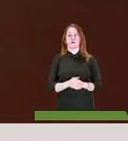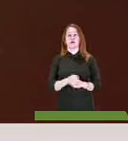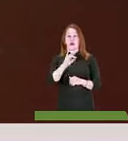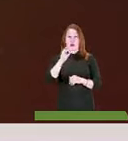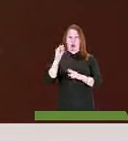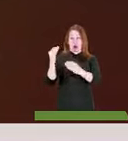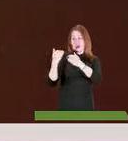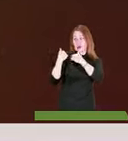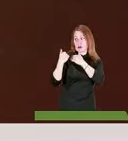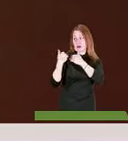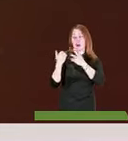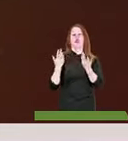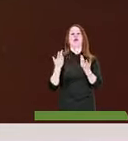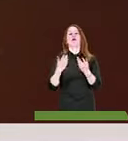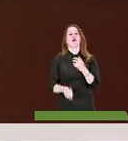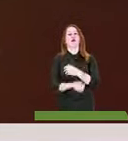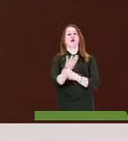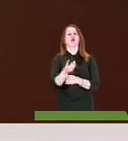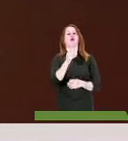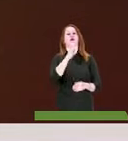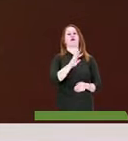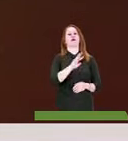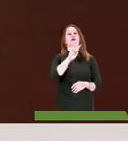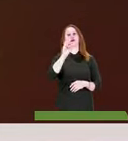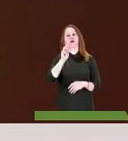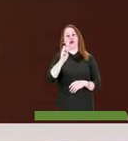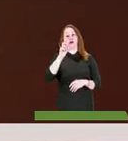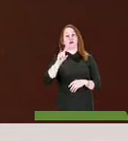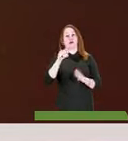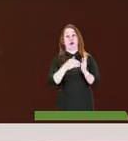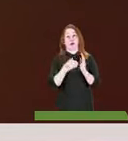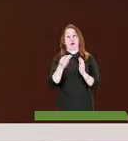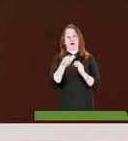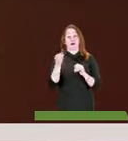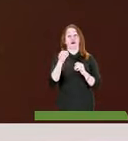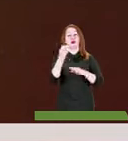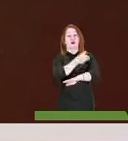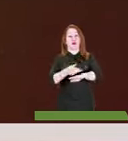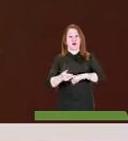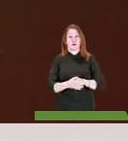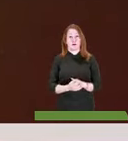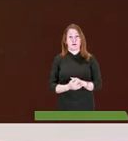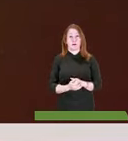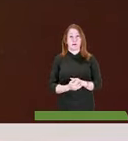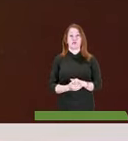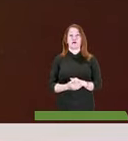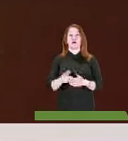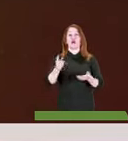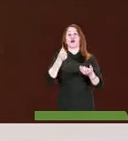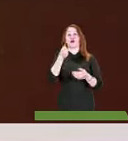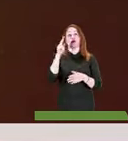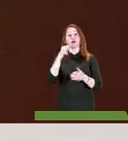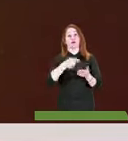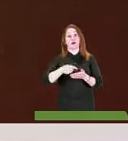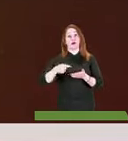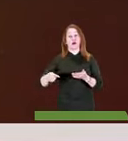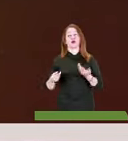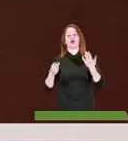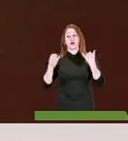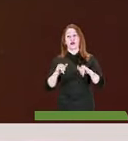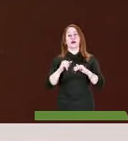por 481 mil millones de pesos. Esos 12 contratos van a permitir que atendamos